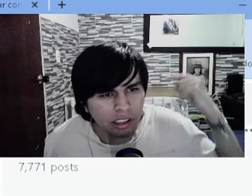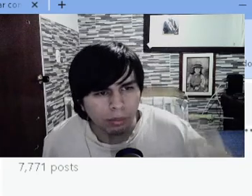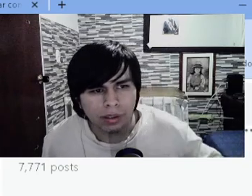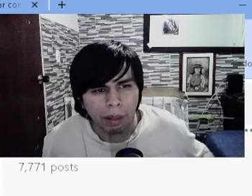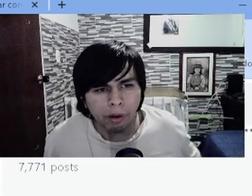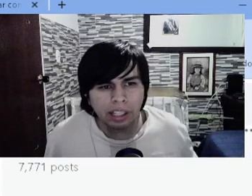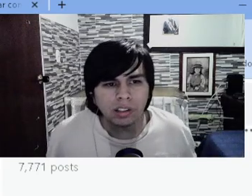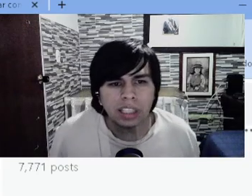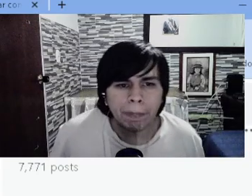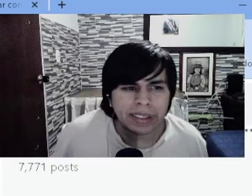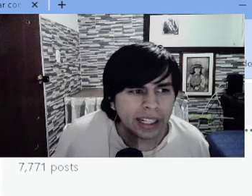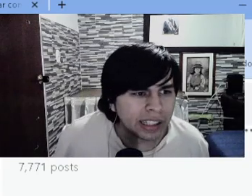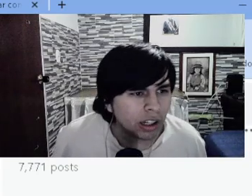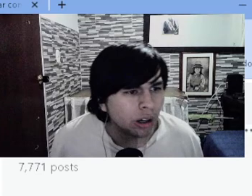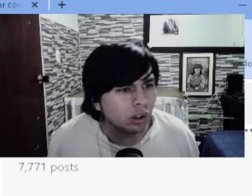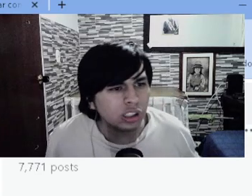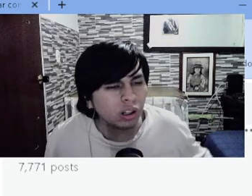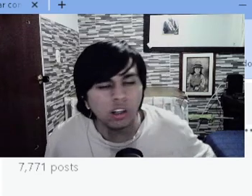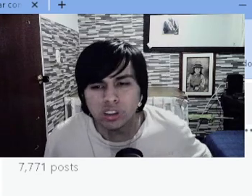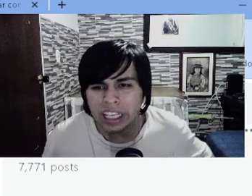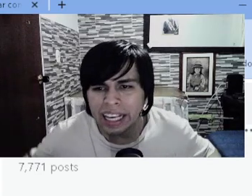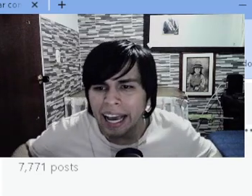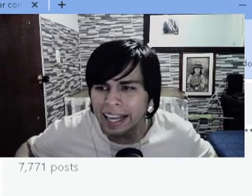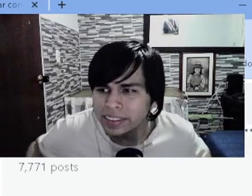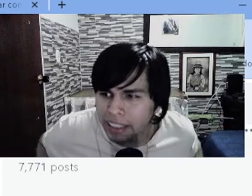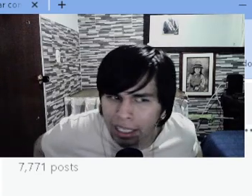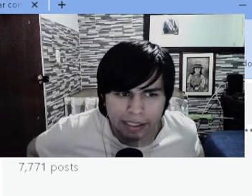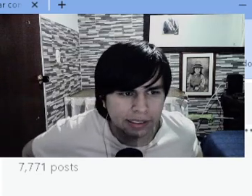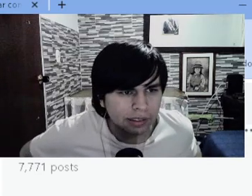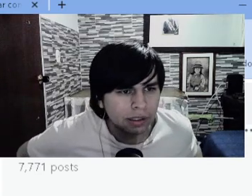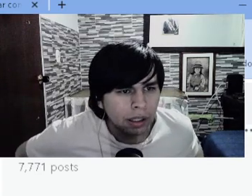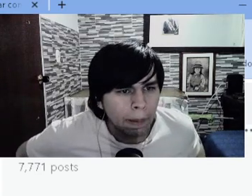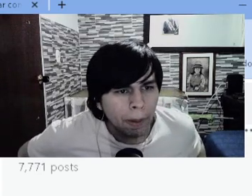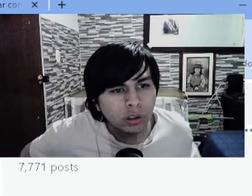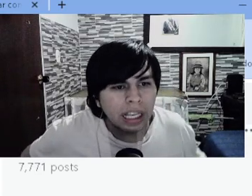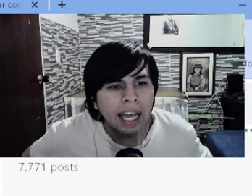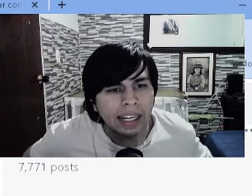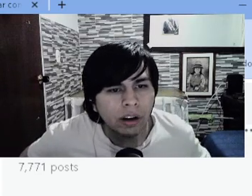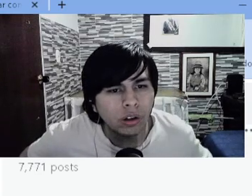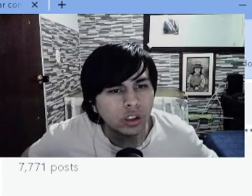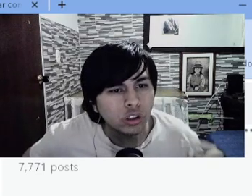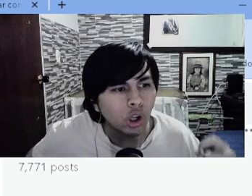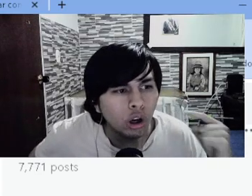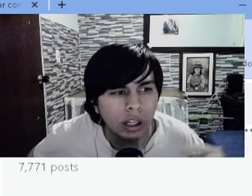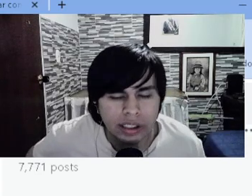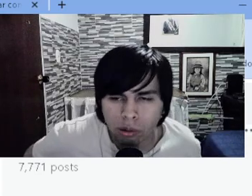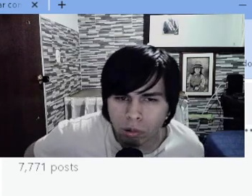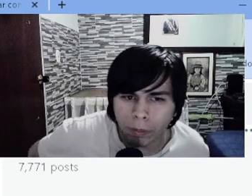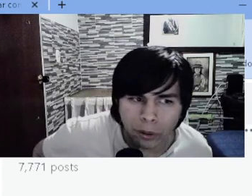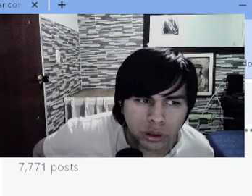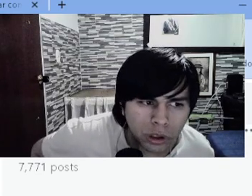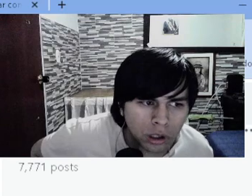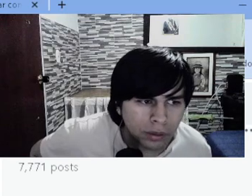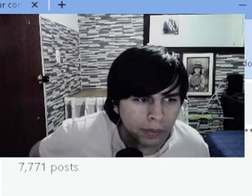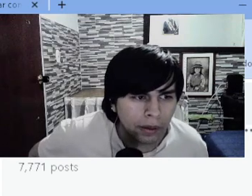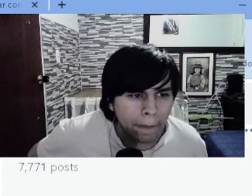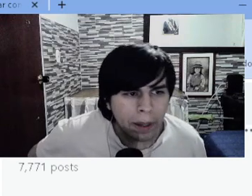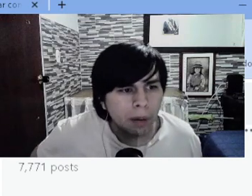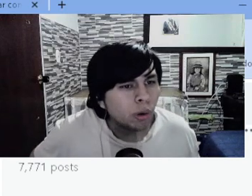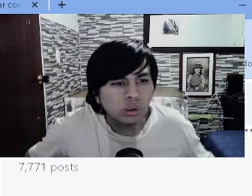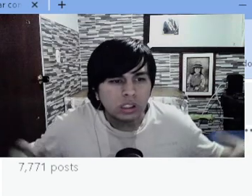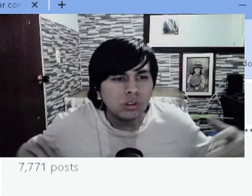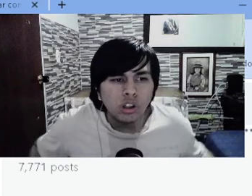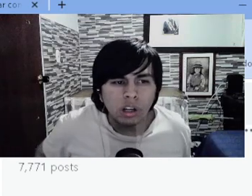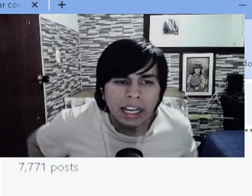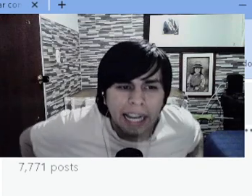radical centro democrático se la pasan gritando en el congreso que no tienen garantías pero se le ha reconocido todo el estatuto de oposición pero